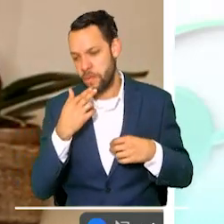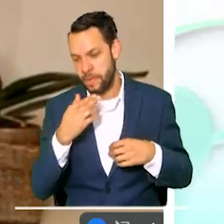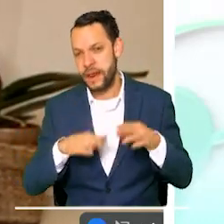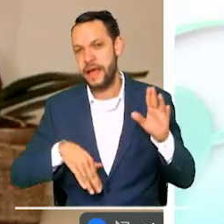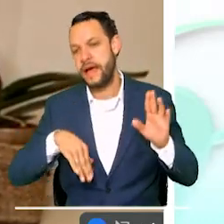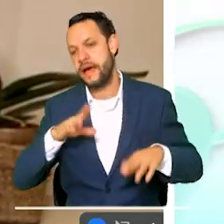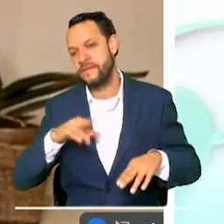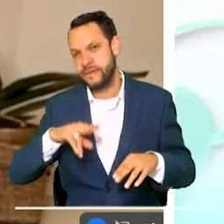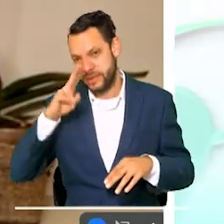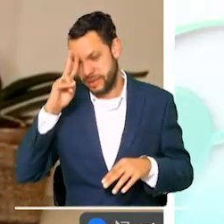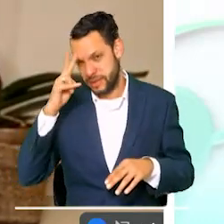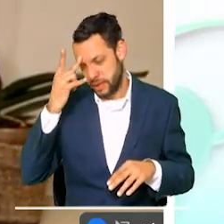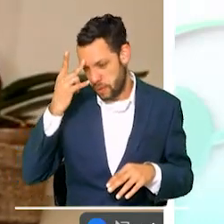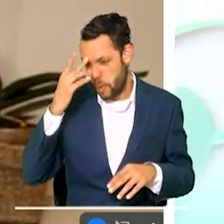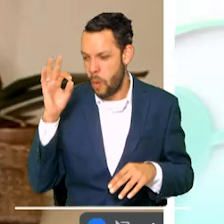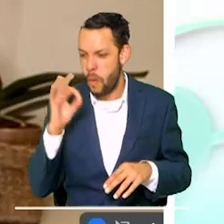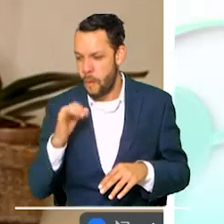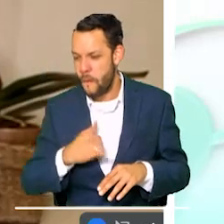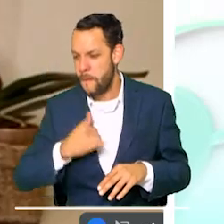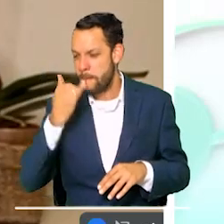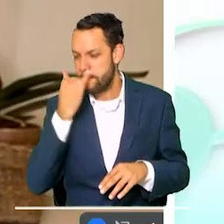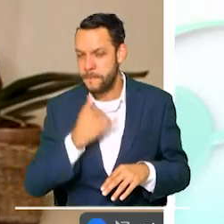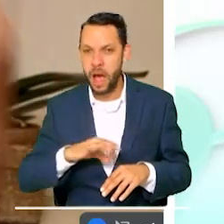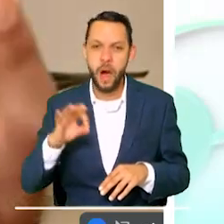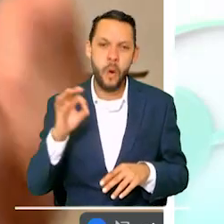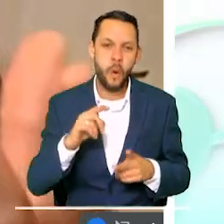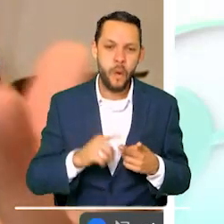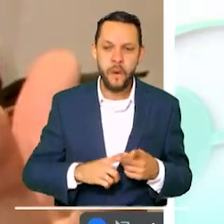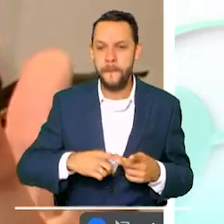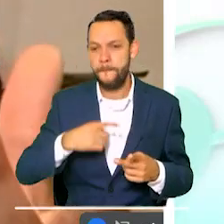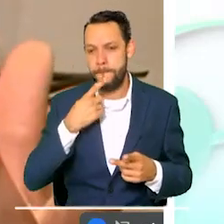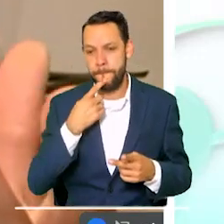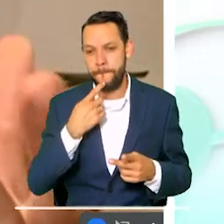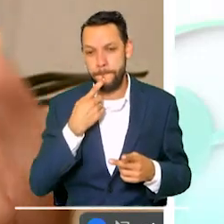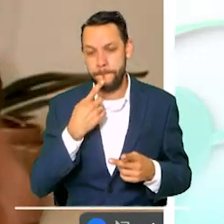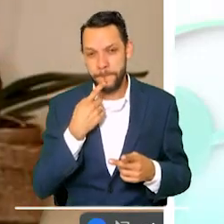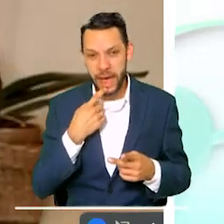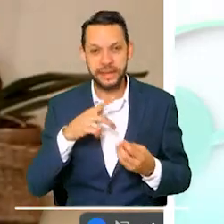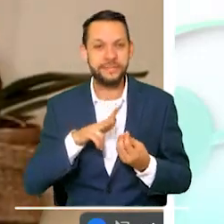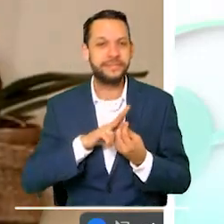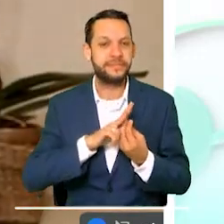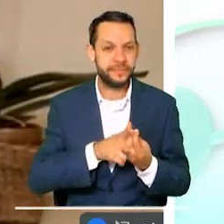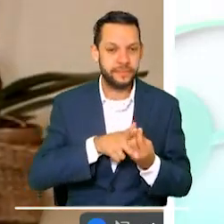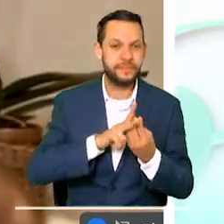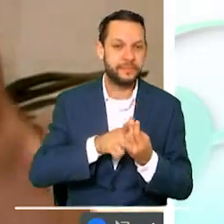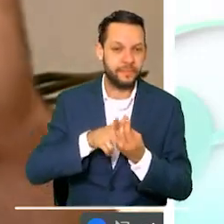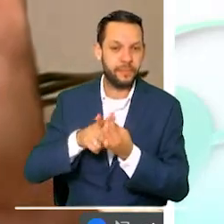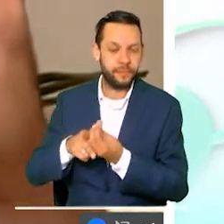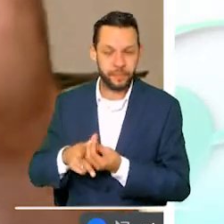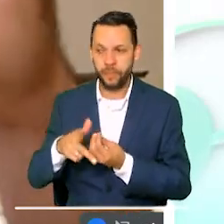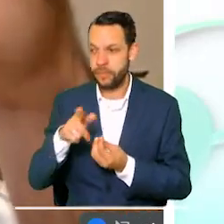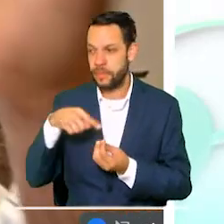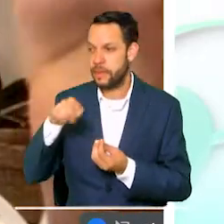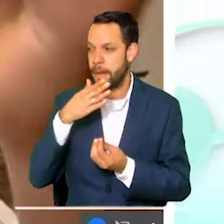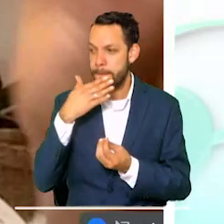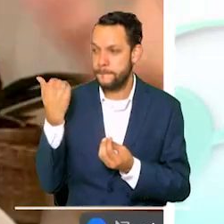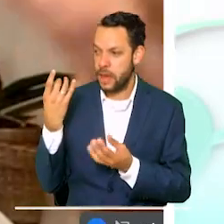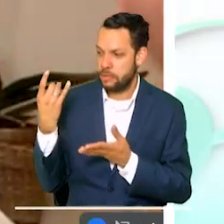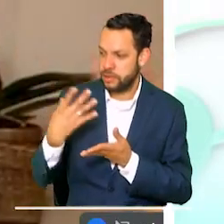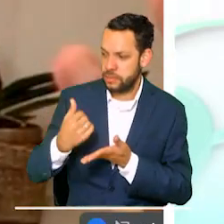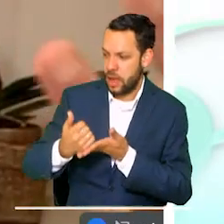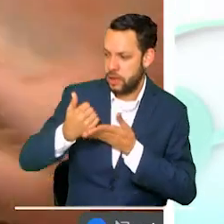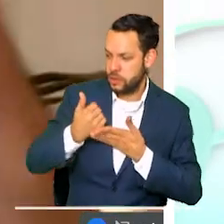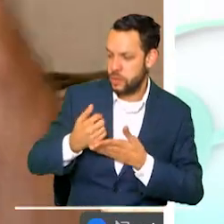fallamos y que las herramientas que utilizamos en muchas oportunidades no siempre son las mejores para generar